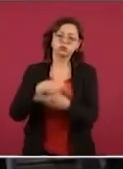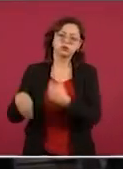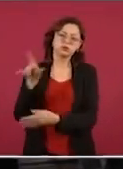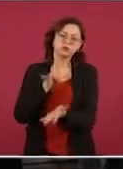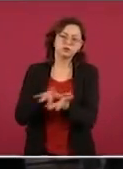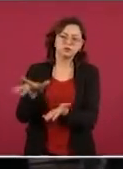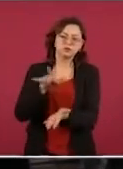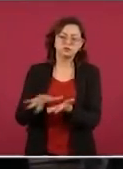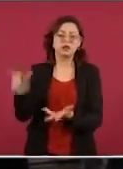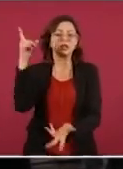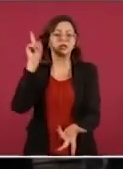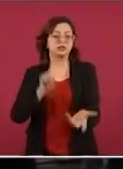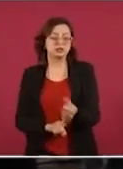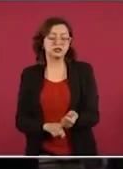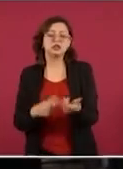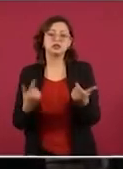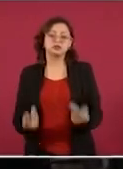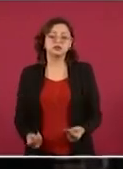fortalecer el mercado interno,